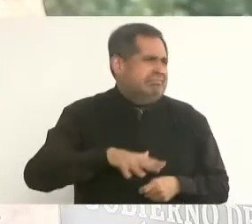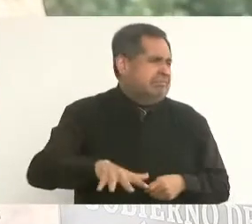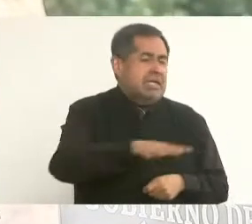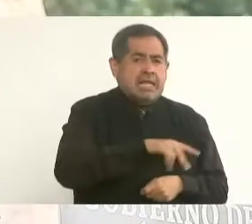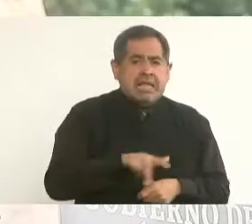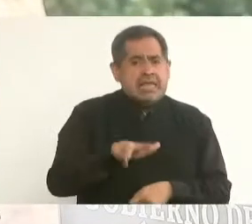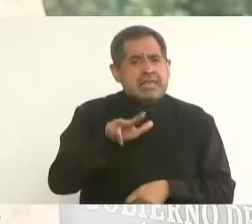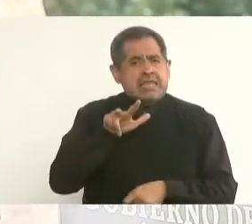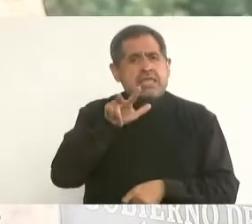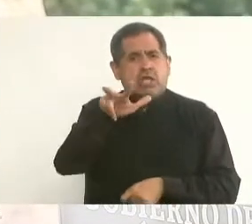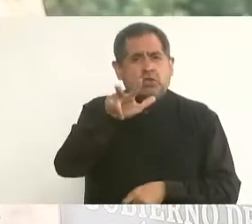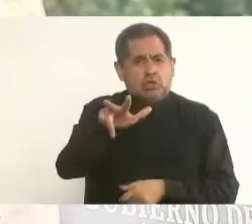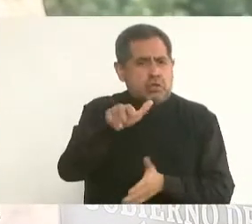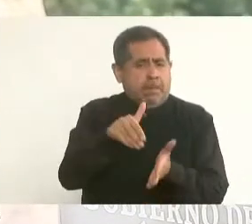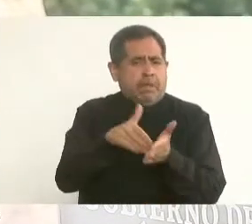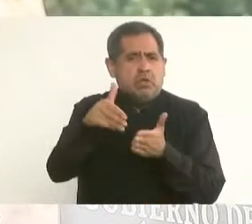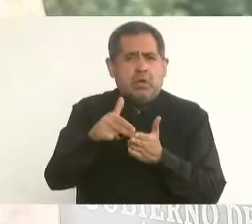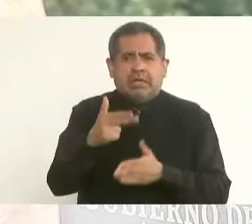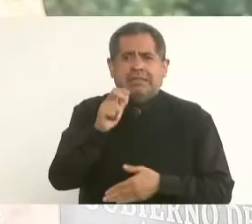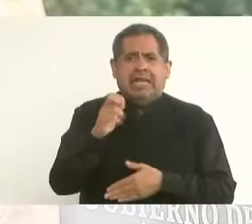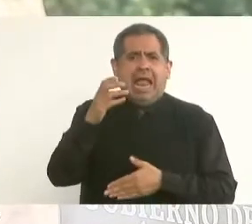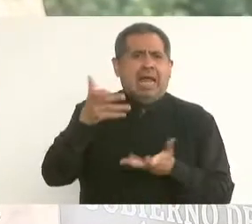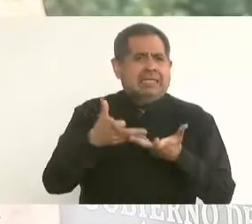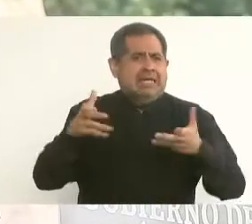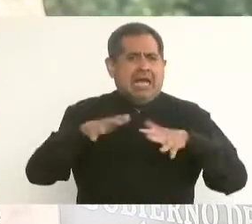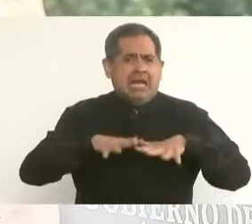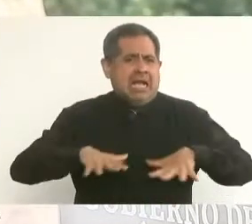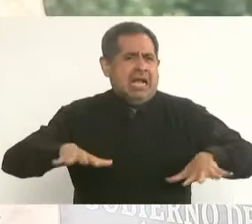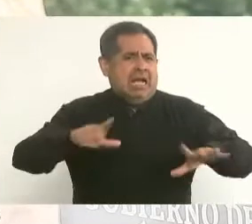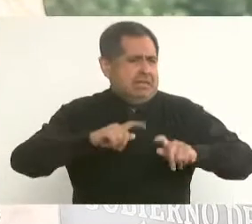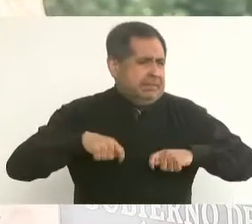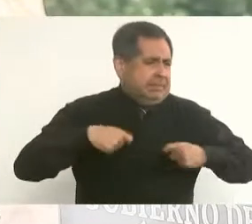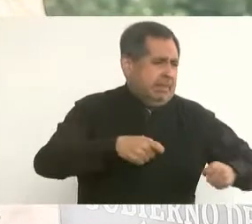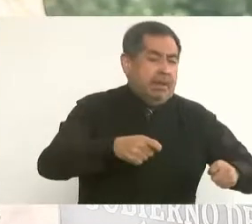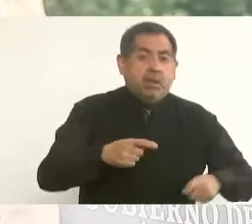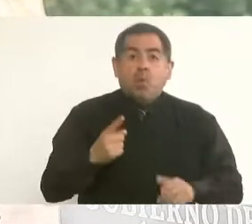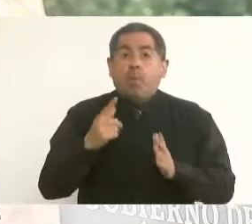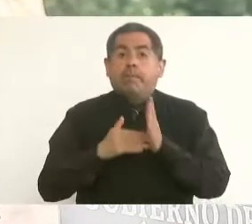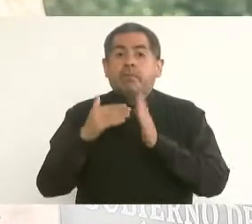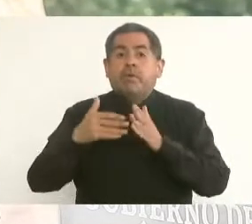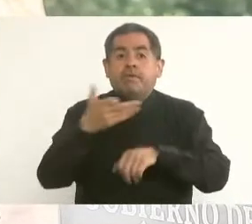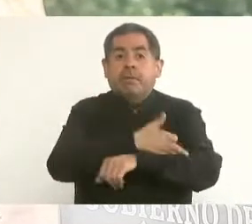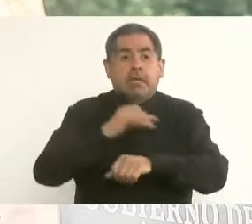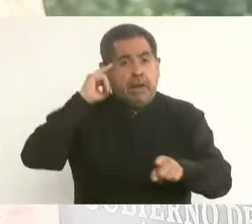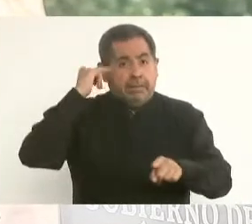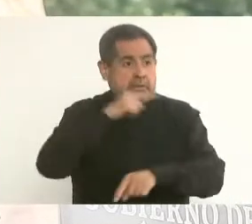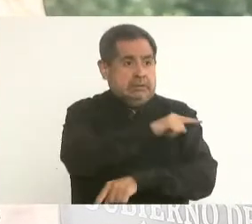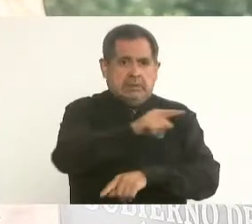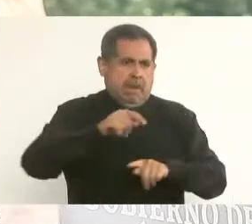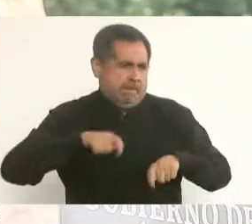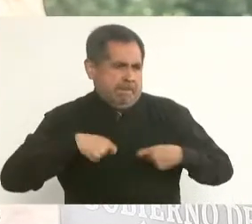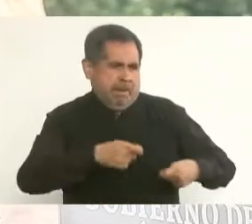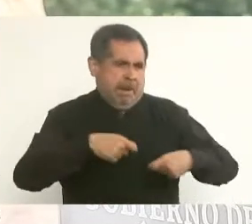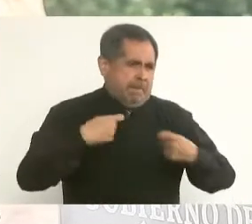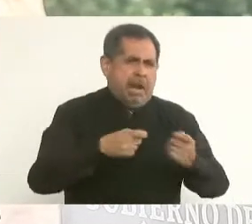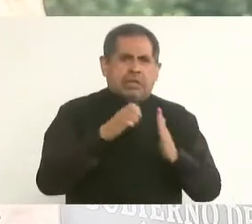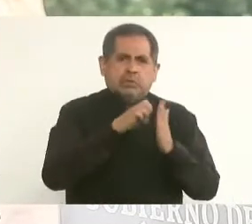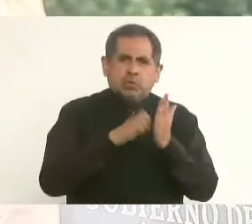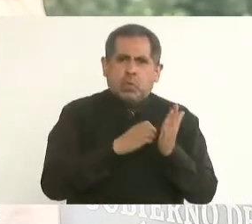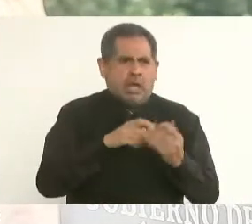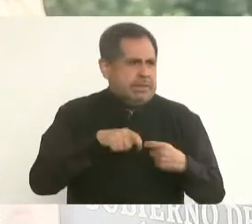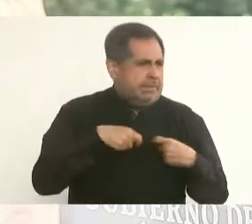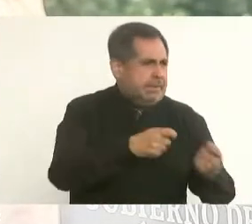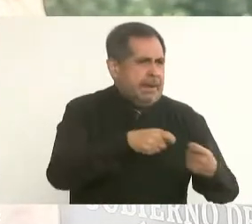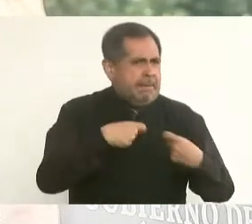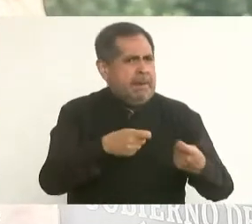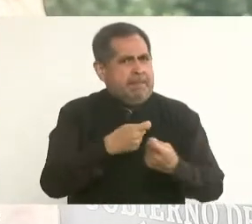18 millones de hectáreas a 1 millón de familias campesinas de ese